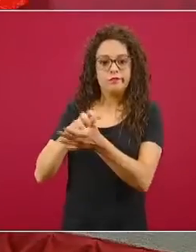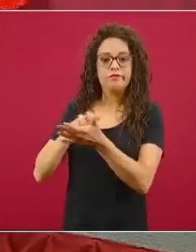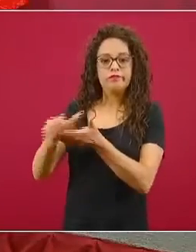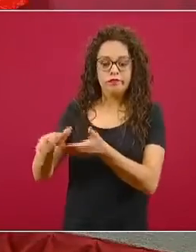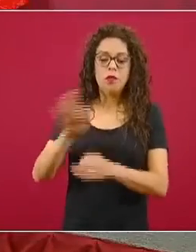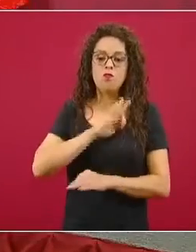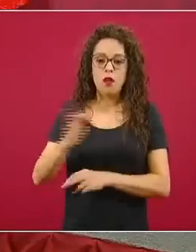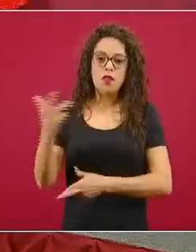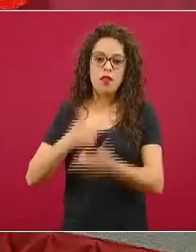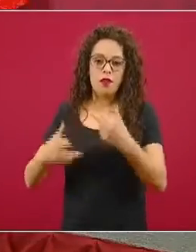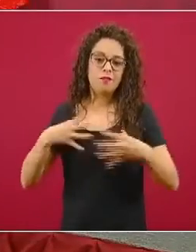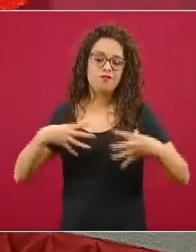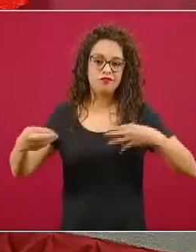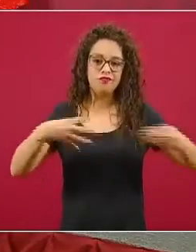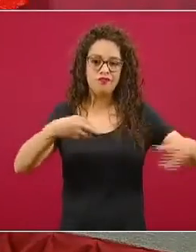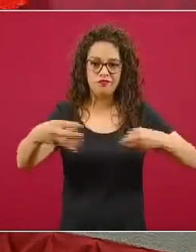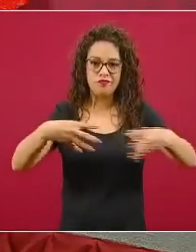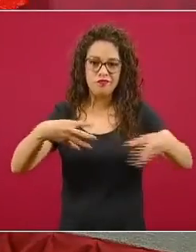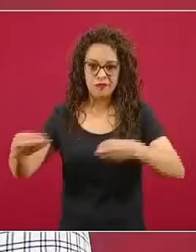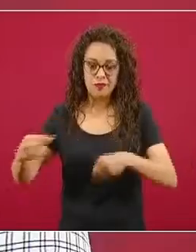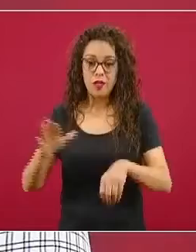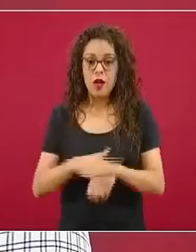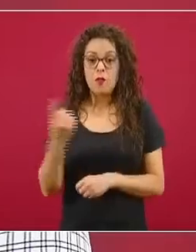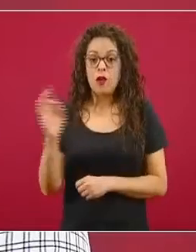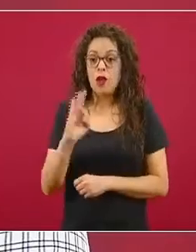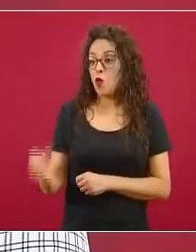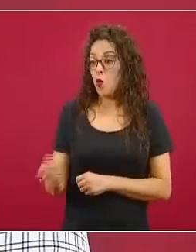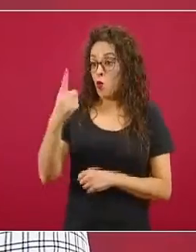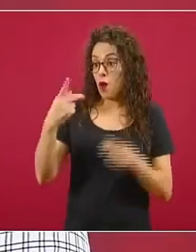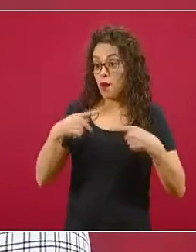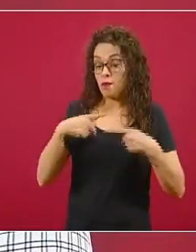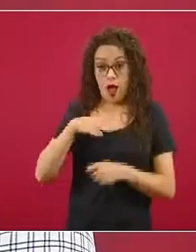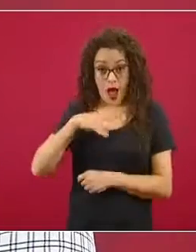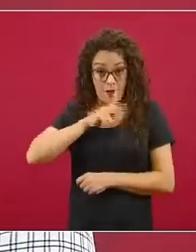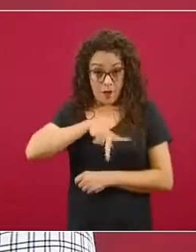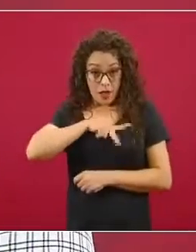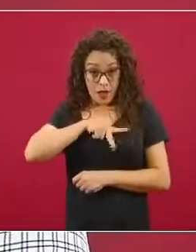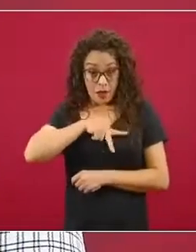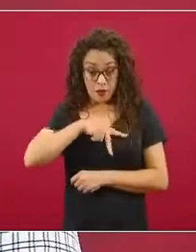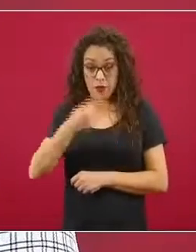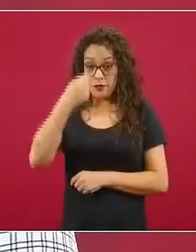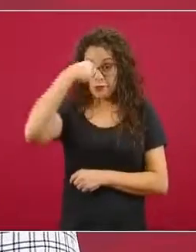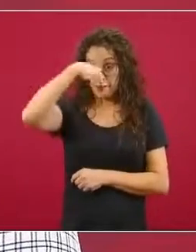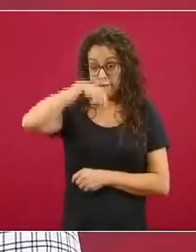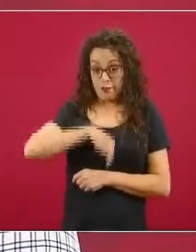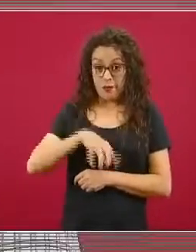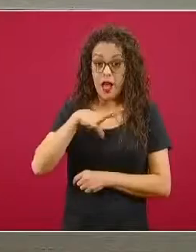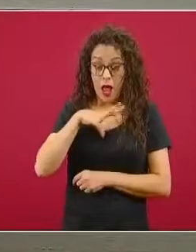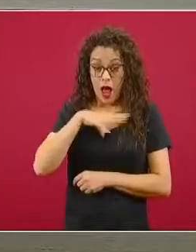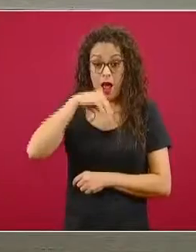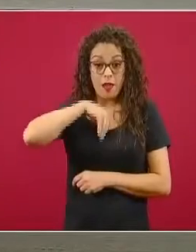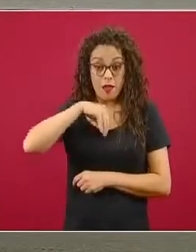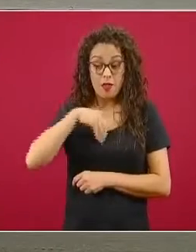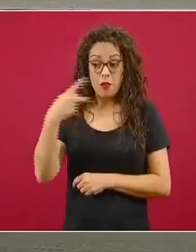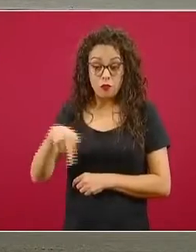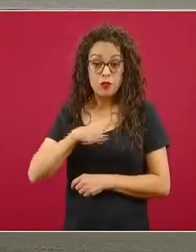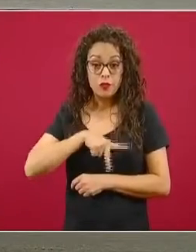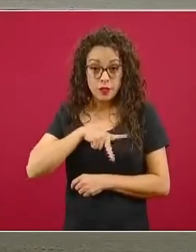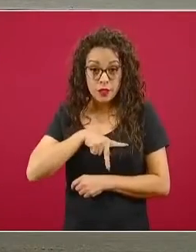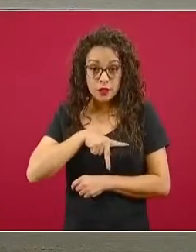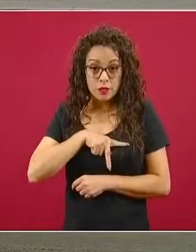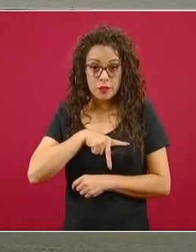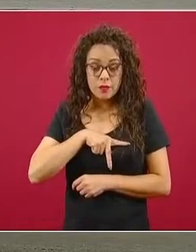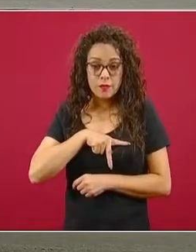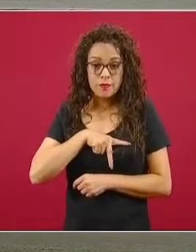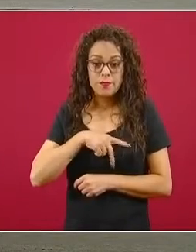contagios, porque entonces si alguna persona tiene el virus en sus vías respiratorias y si está